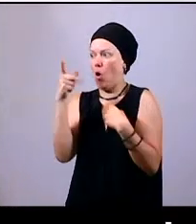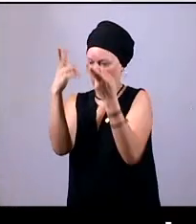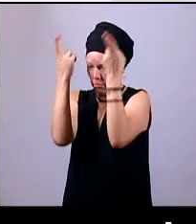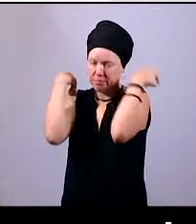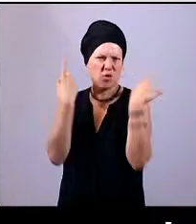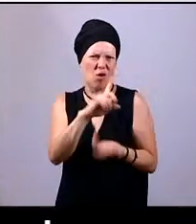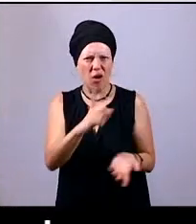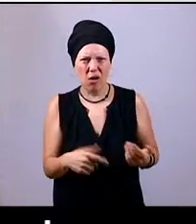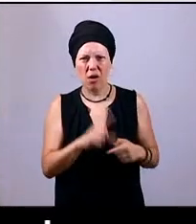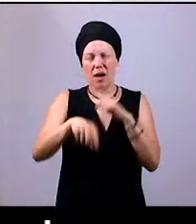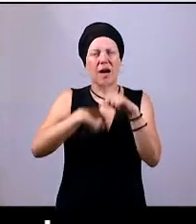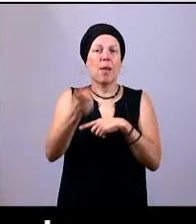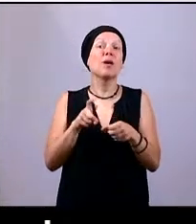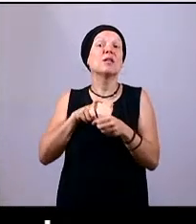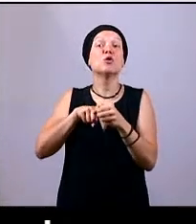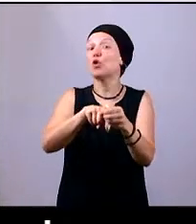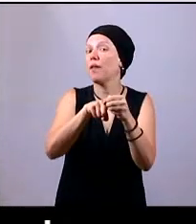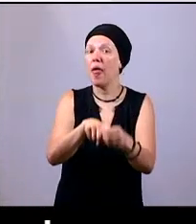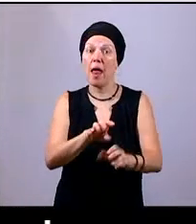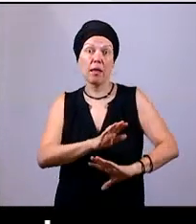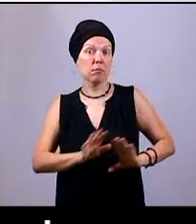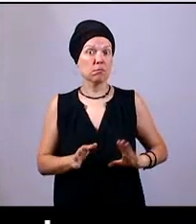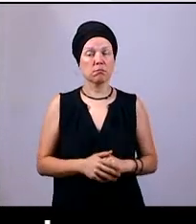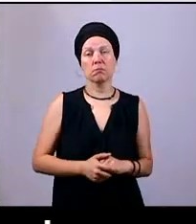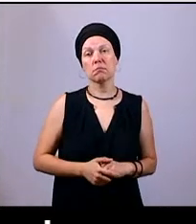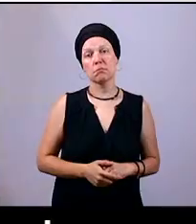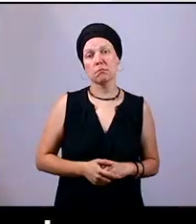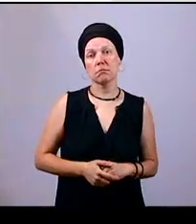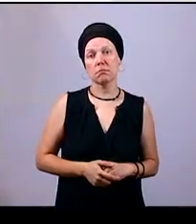y después solidaridad.